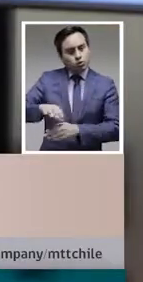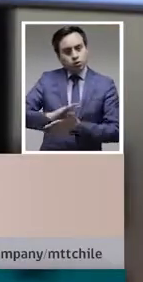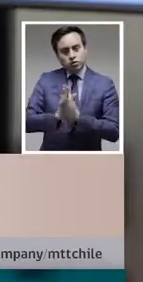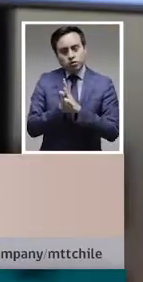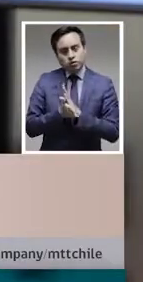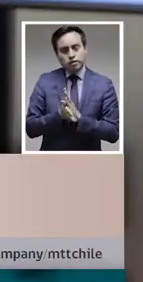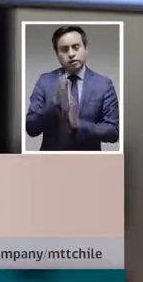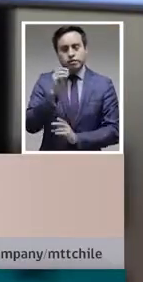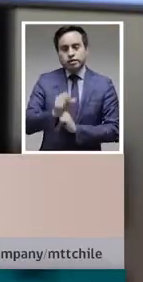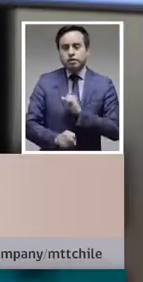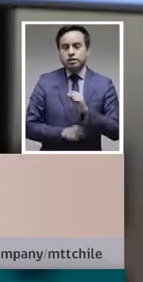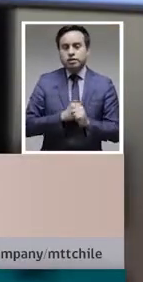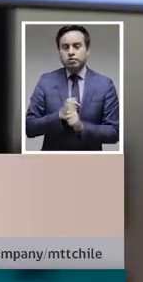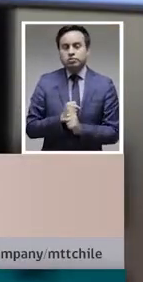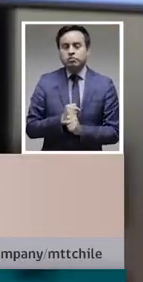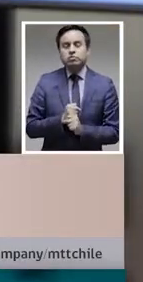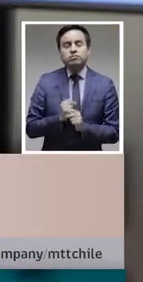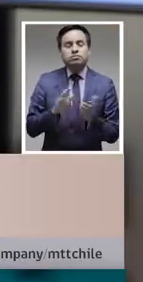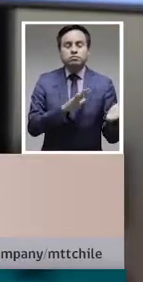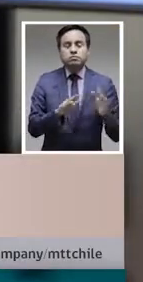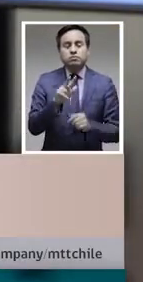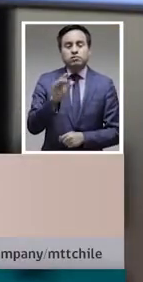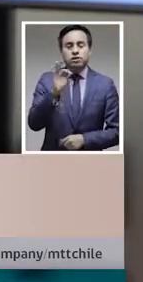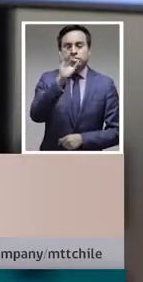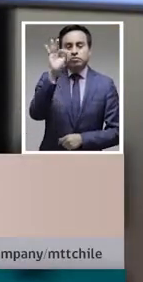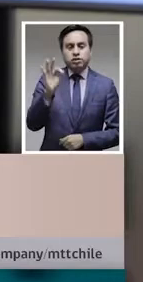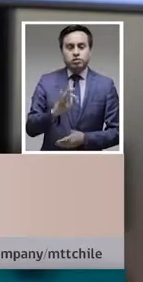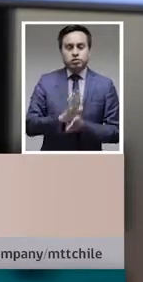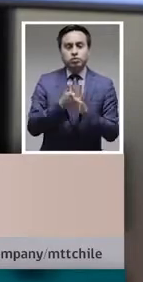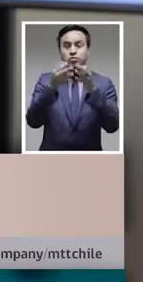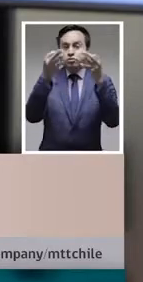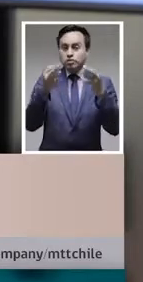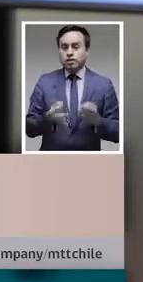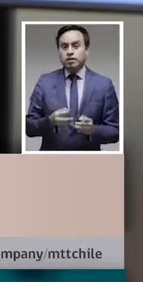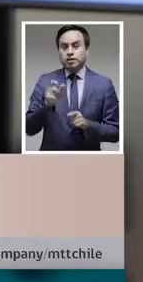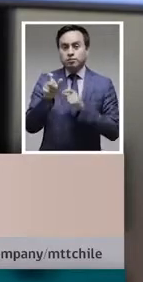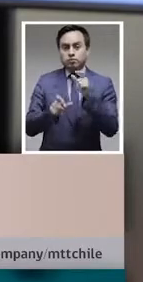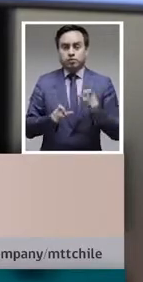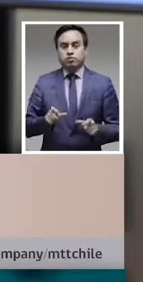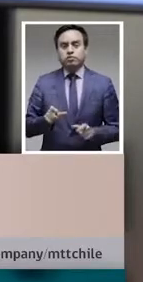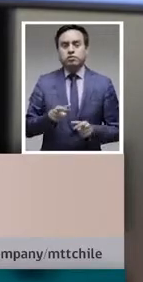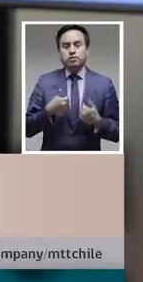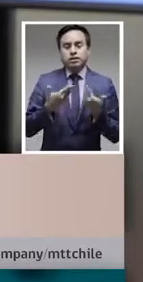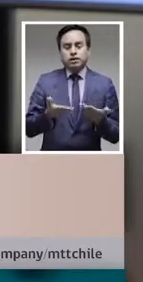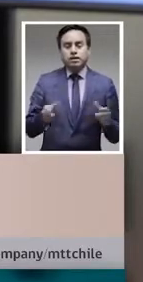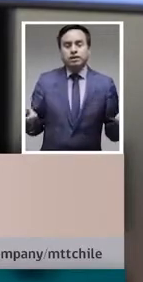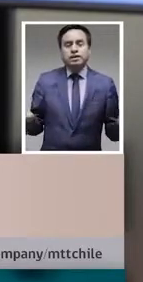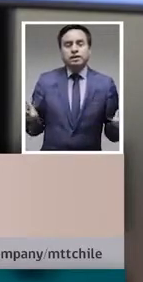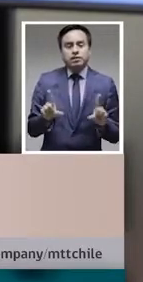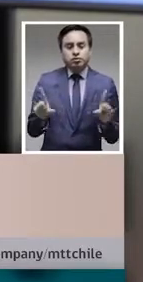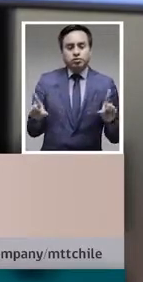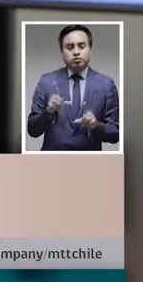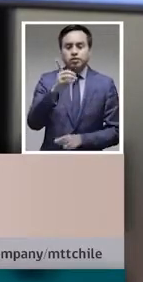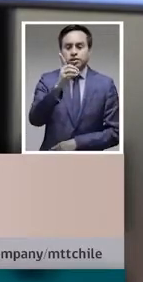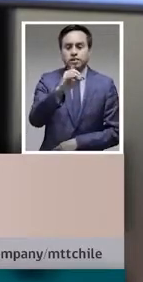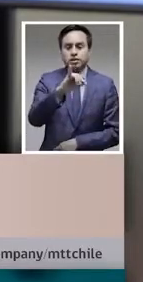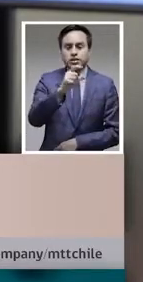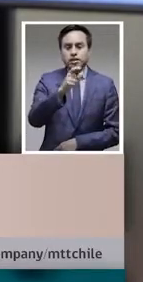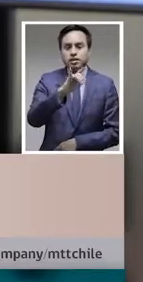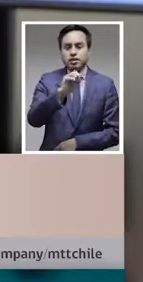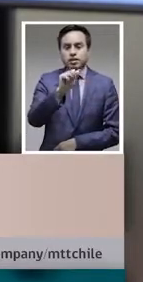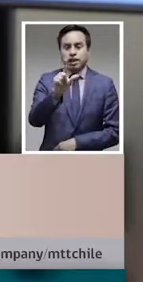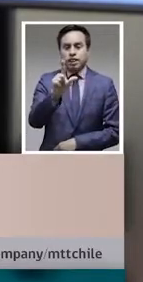este año del orden de 80% del total de la población con cobertura de televisión digital. Se abre así